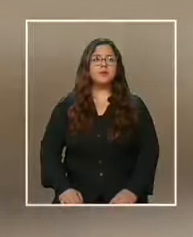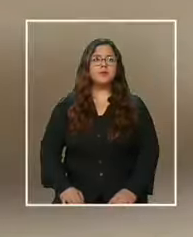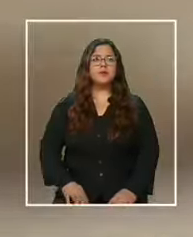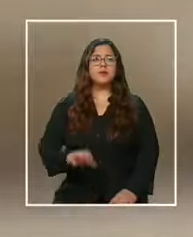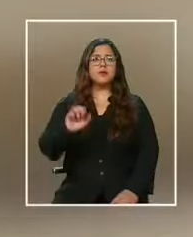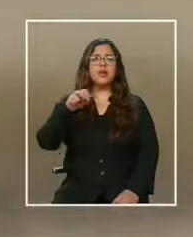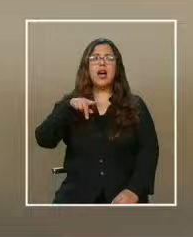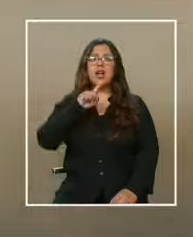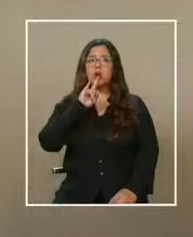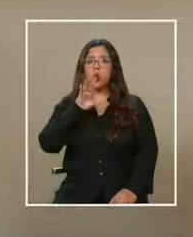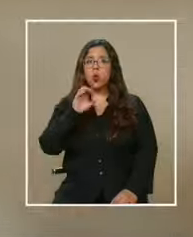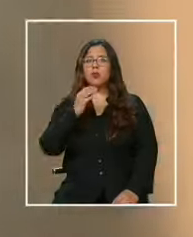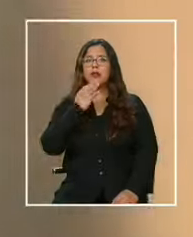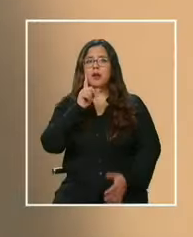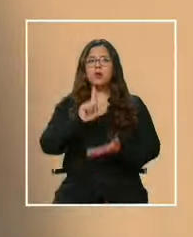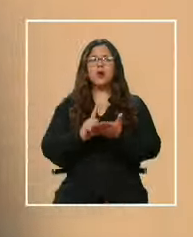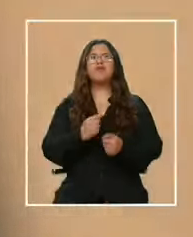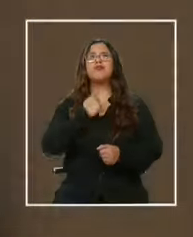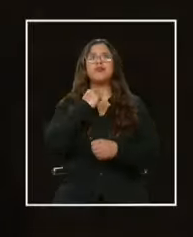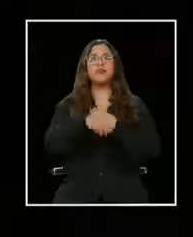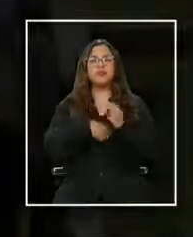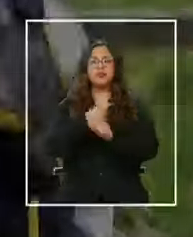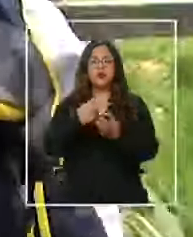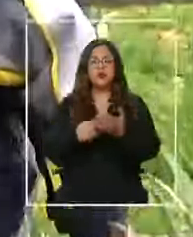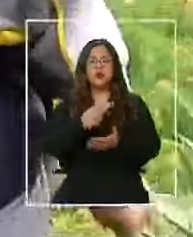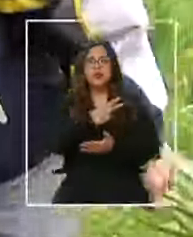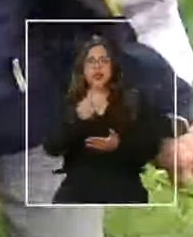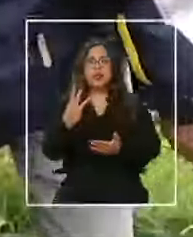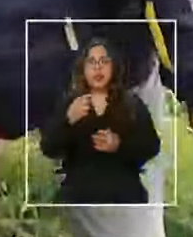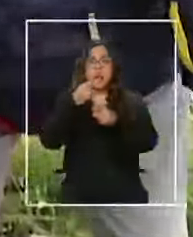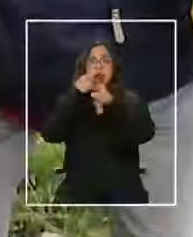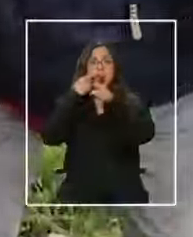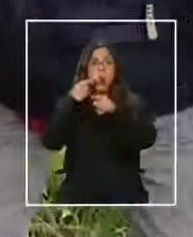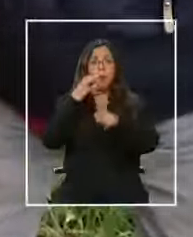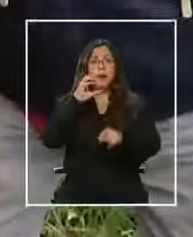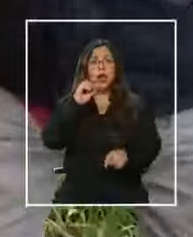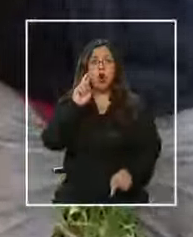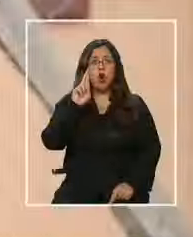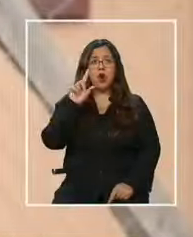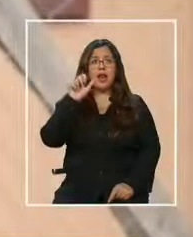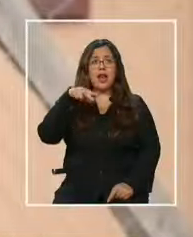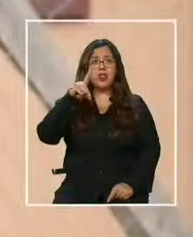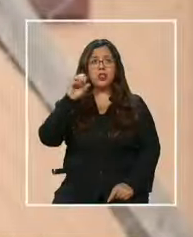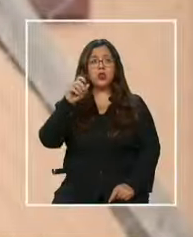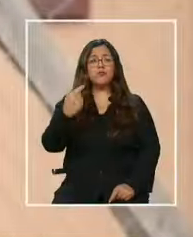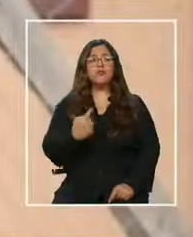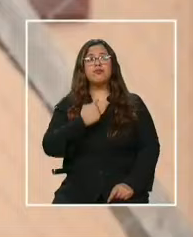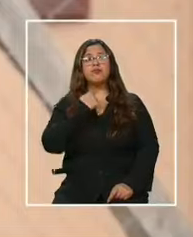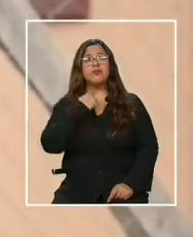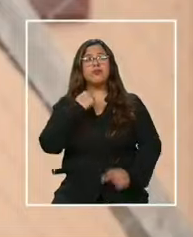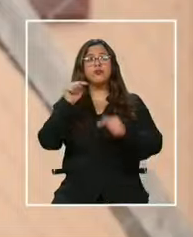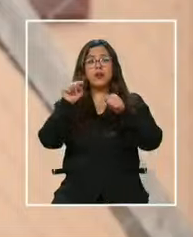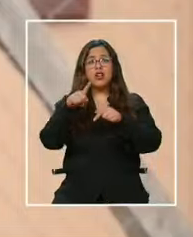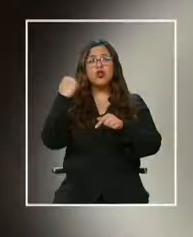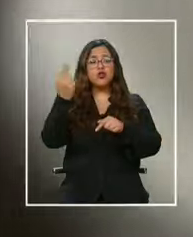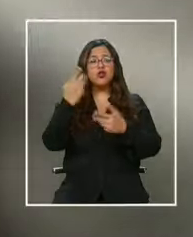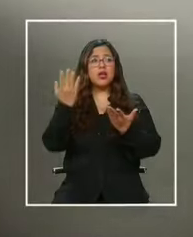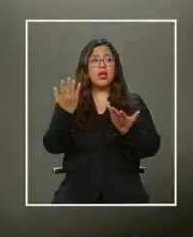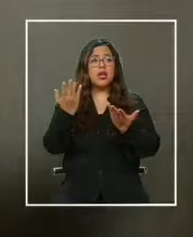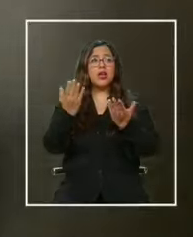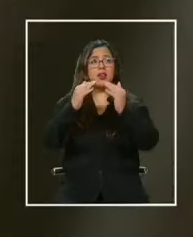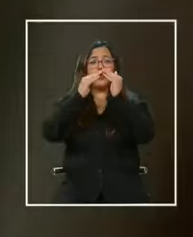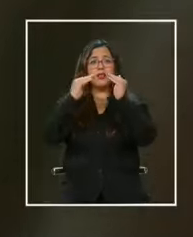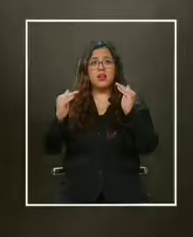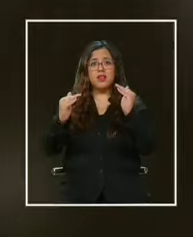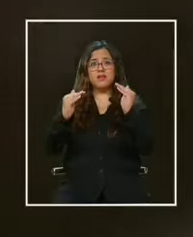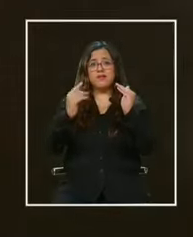Antuco fue otra de las zonas afectadas en 2023. Orlando fue uno de los damnificados. Y tuvimos que estar afuera en la casa hasta que se